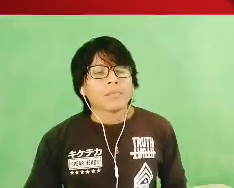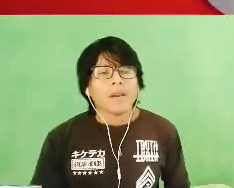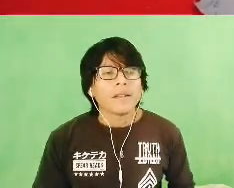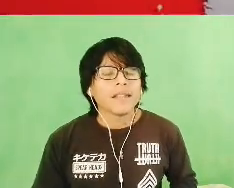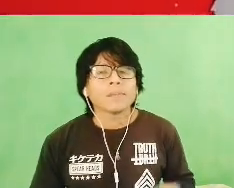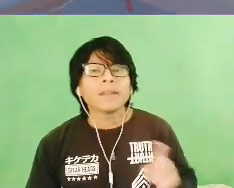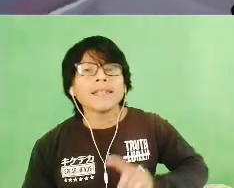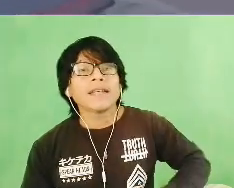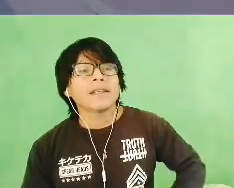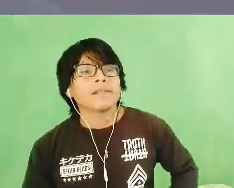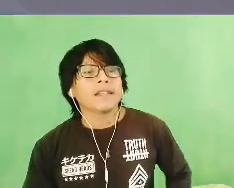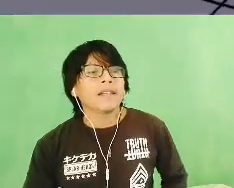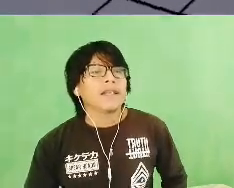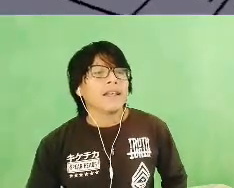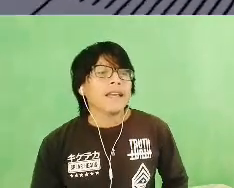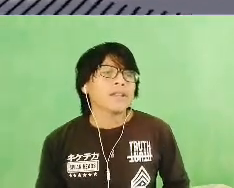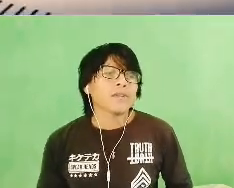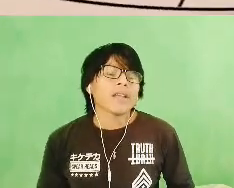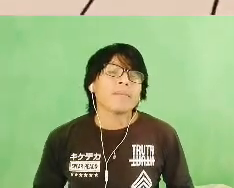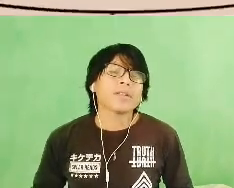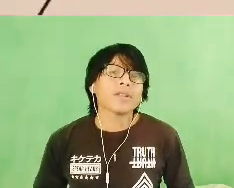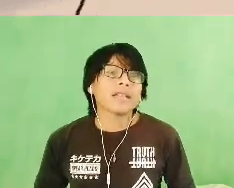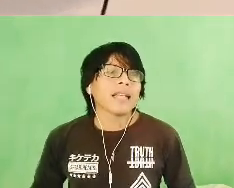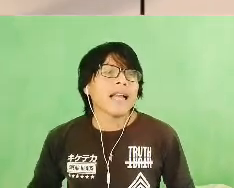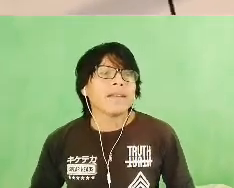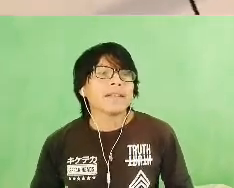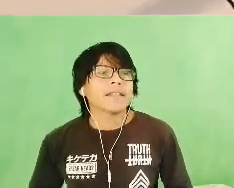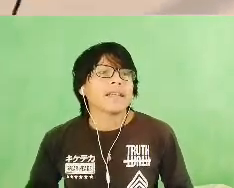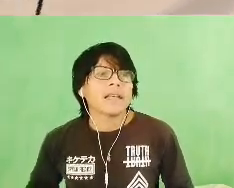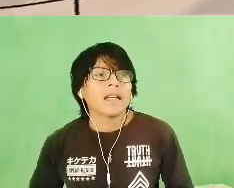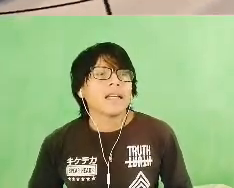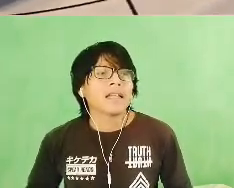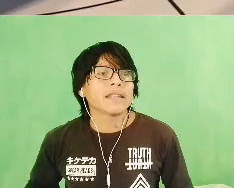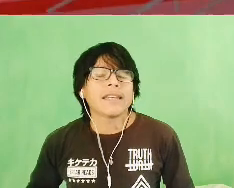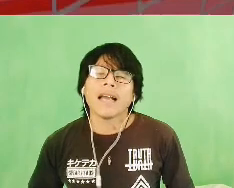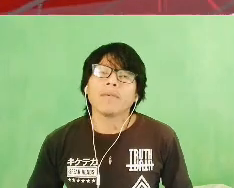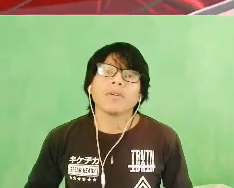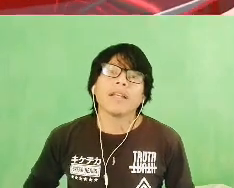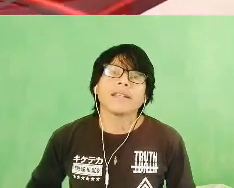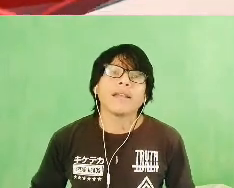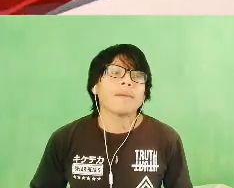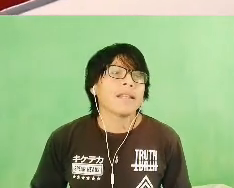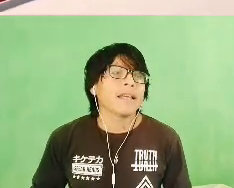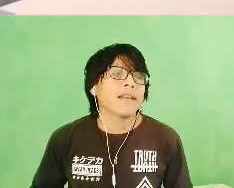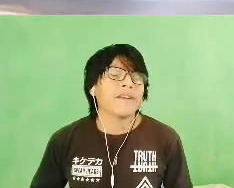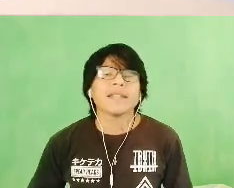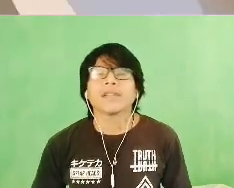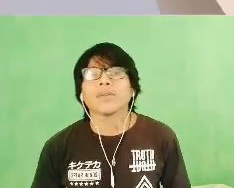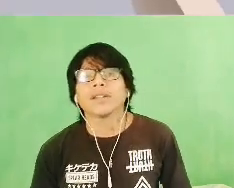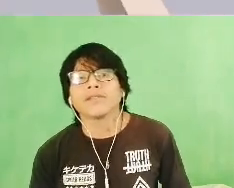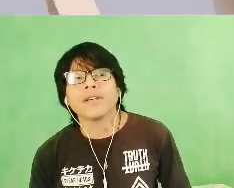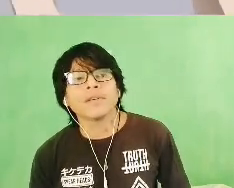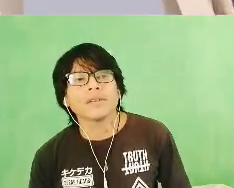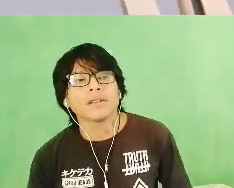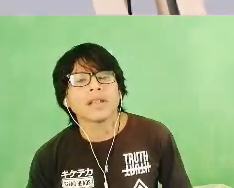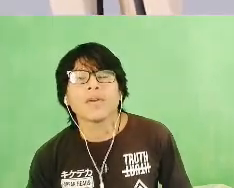Bueno, después de eso, también Xochitl Gálvez habló del tema de Francisco Cienfuegos, de lo